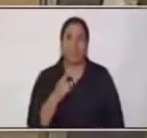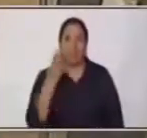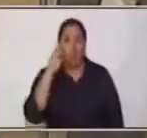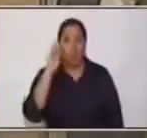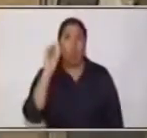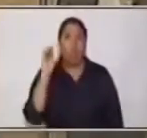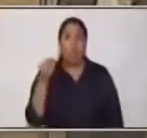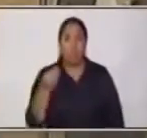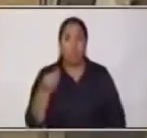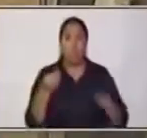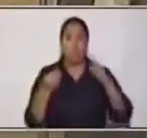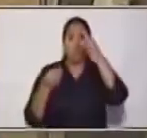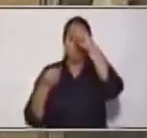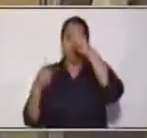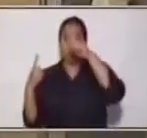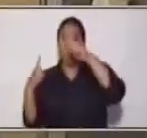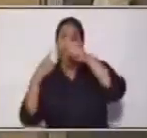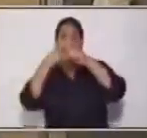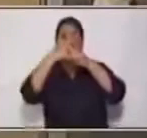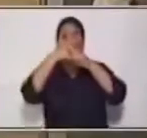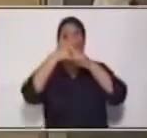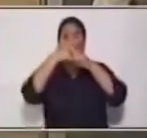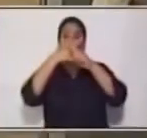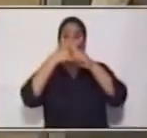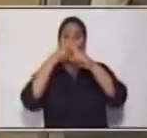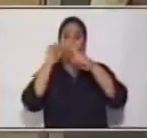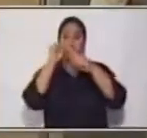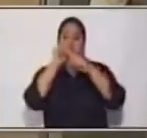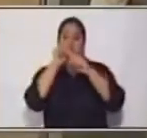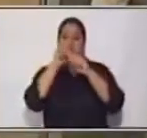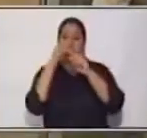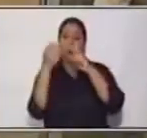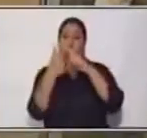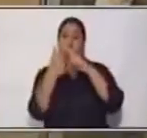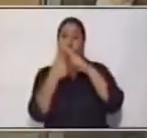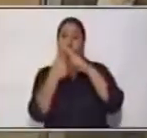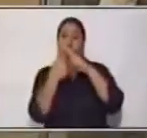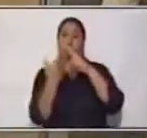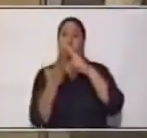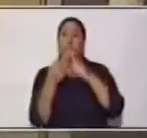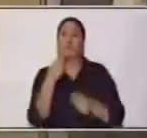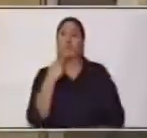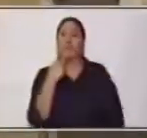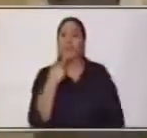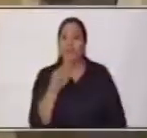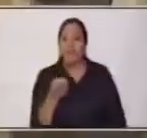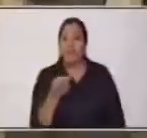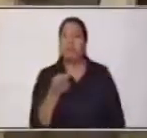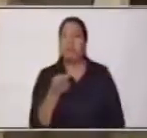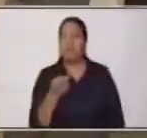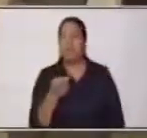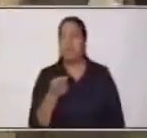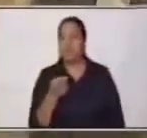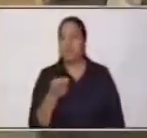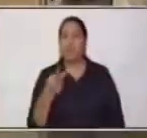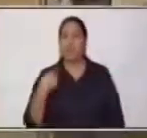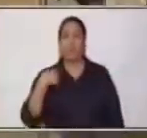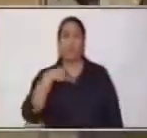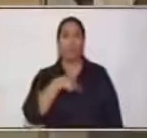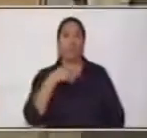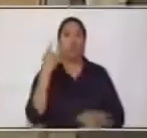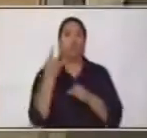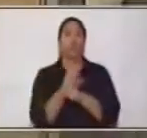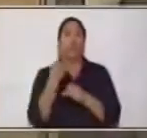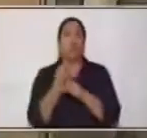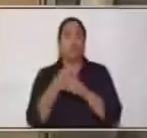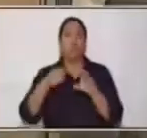se van a encontrar y este punto donde se encuentran va a ser mi respuesta. Entonces, utilicemos nuestros